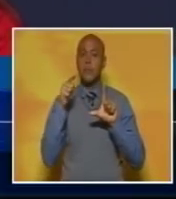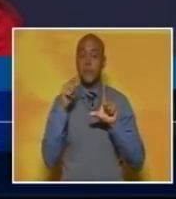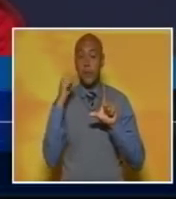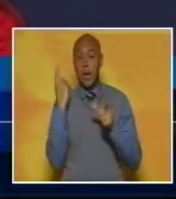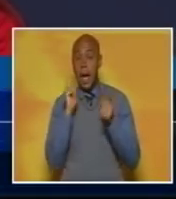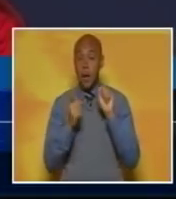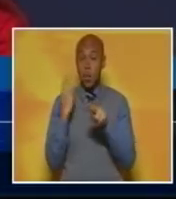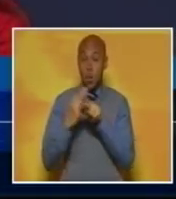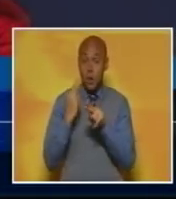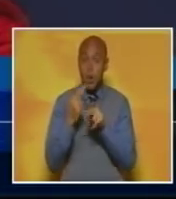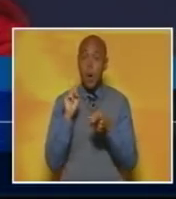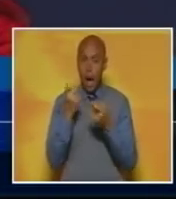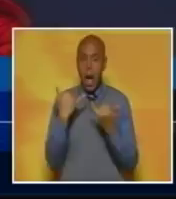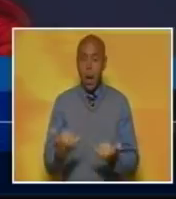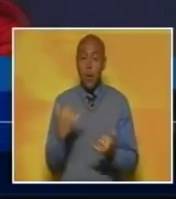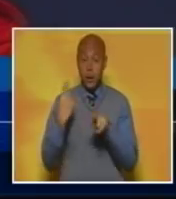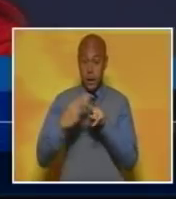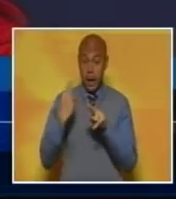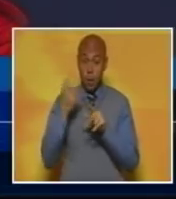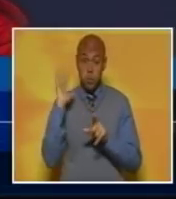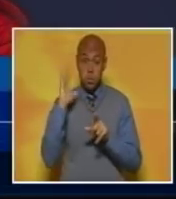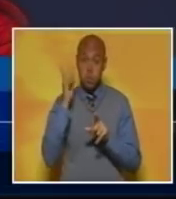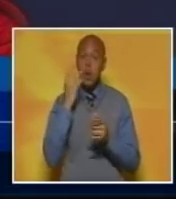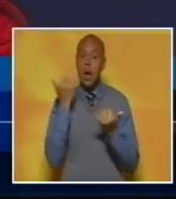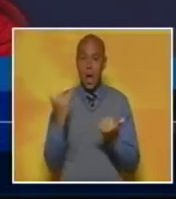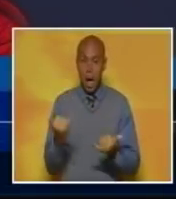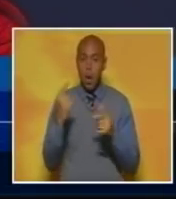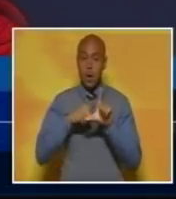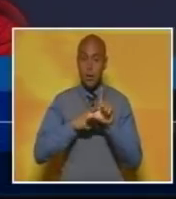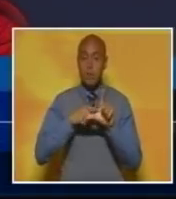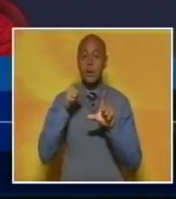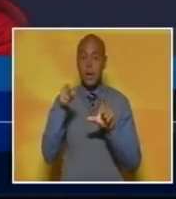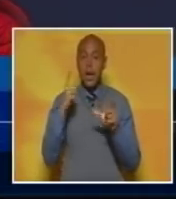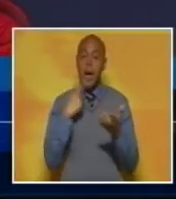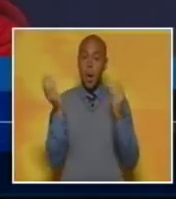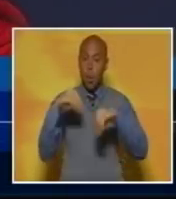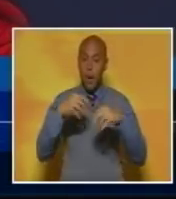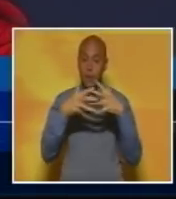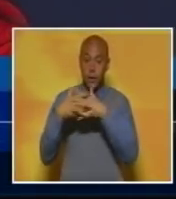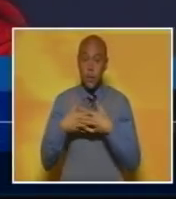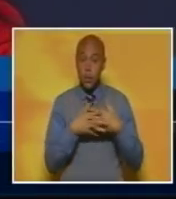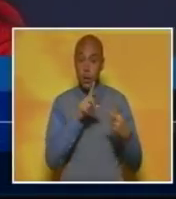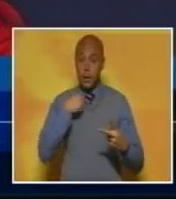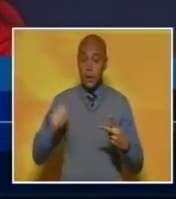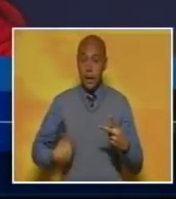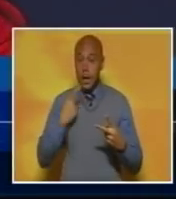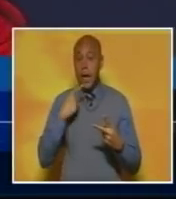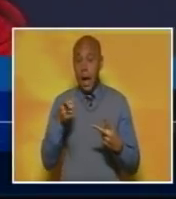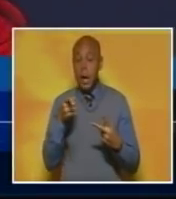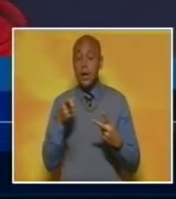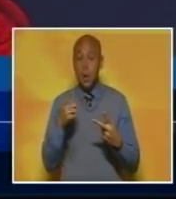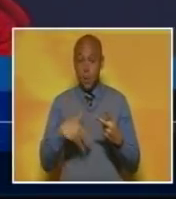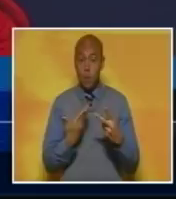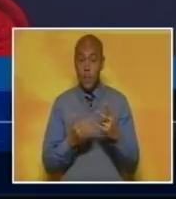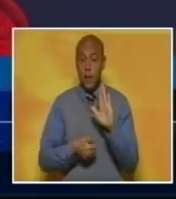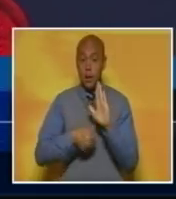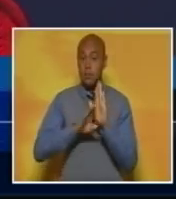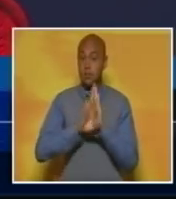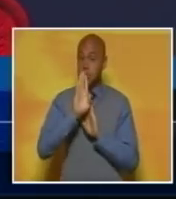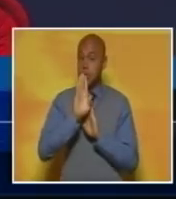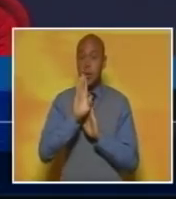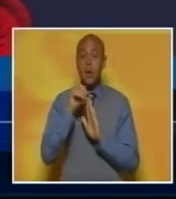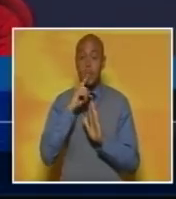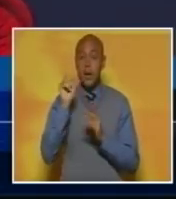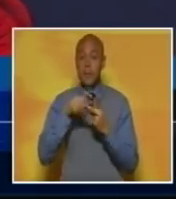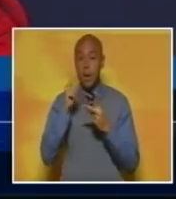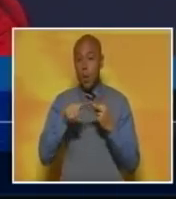han retrocedido parcialmente con el anuncio de la fase 1 del acuerdo de Estados Unidos y China y la menor probabilidad de un Brexit sin acuerdo.